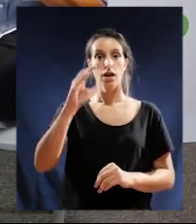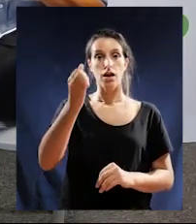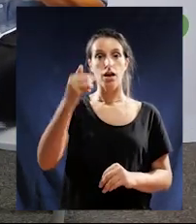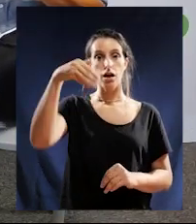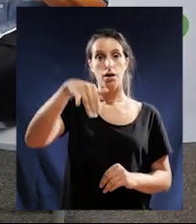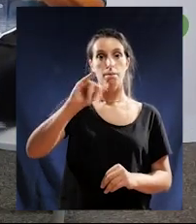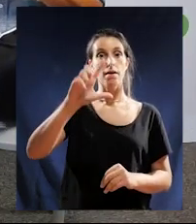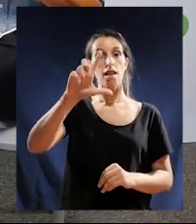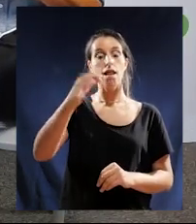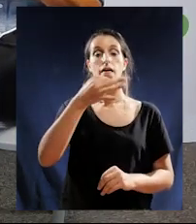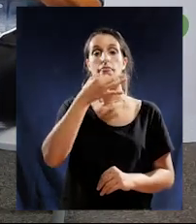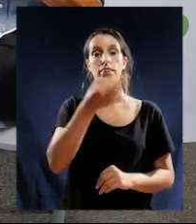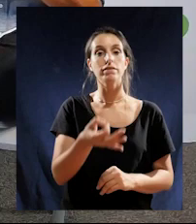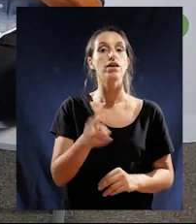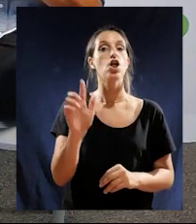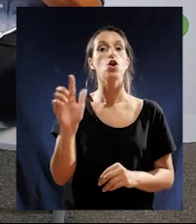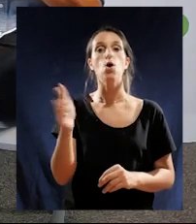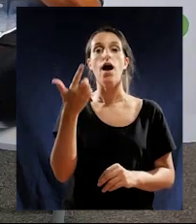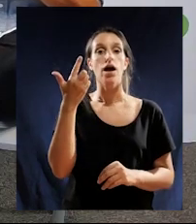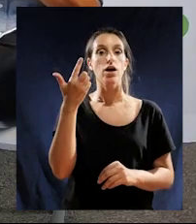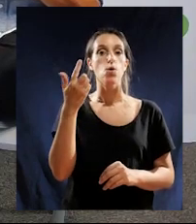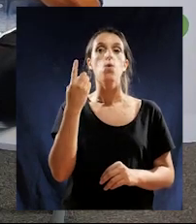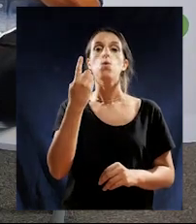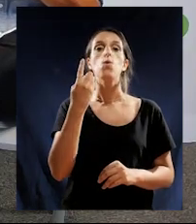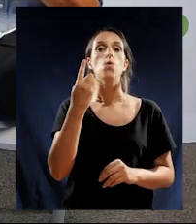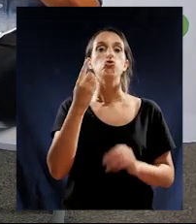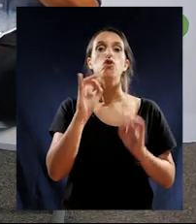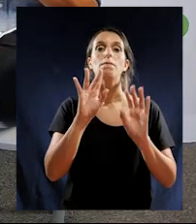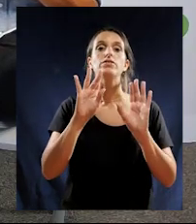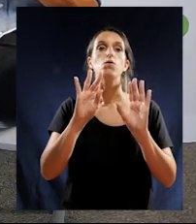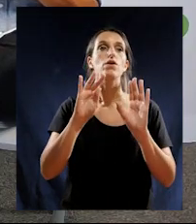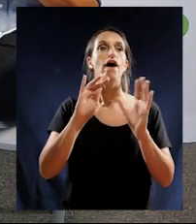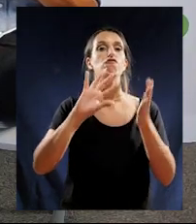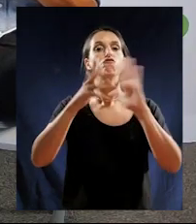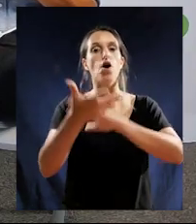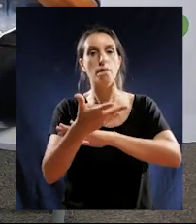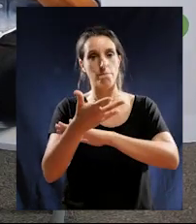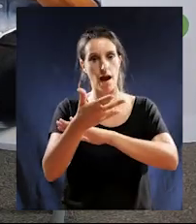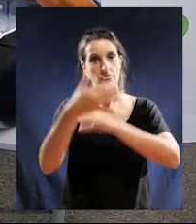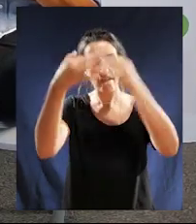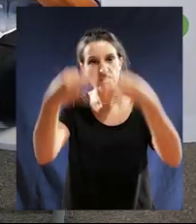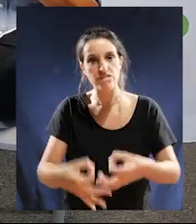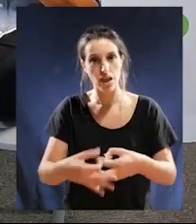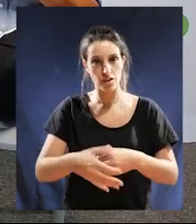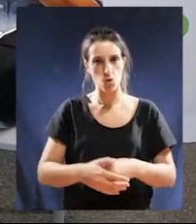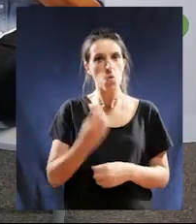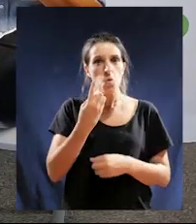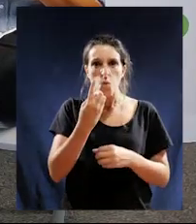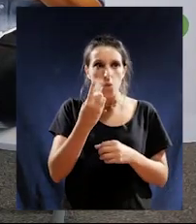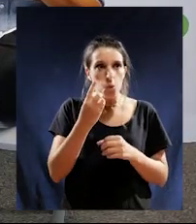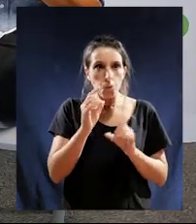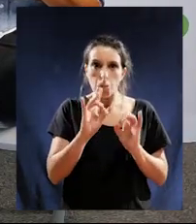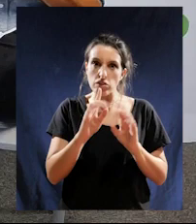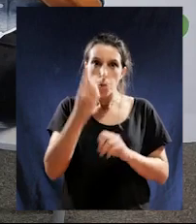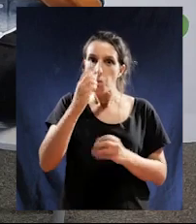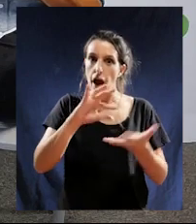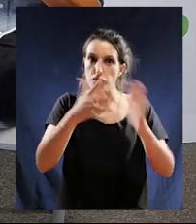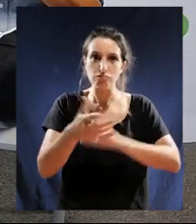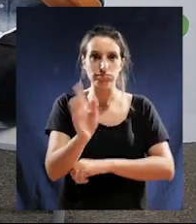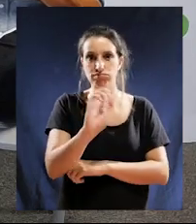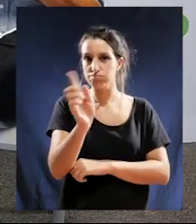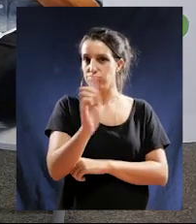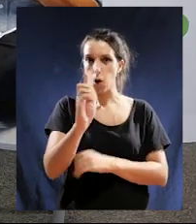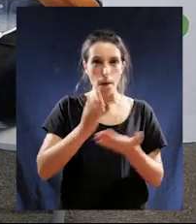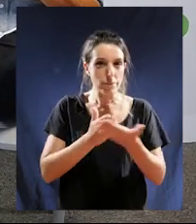Camila dice: no hay una sola forma de hacer las cosas bien. Lo muy pone bien. Con mayúsculas, Bien, repite bien. tu frase. Sí. Y